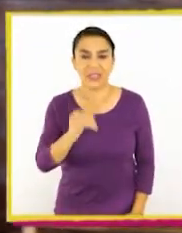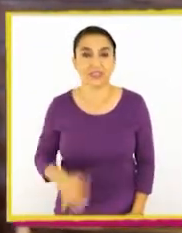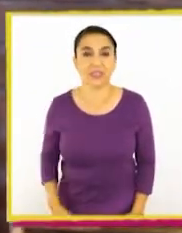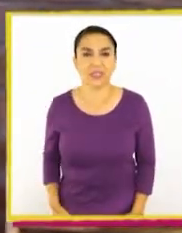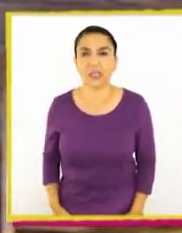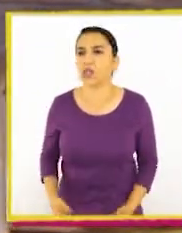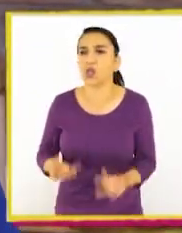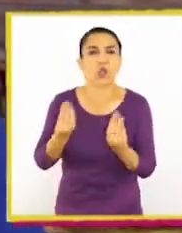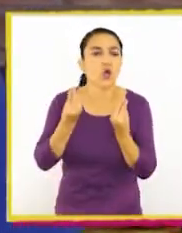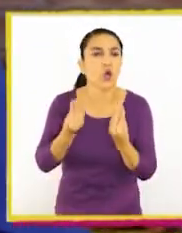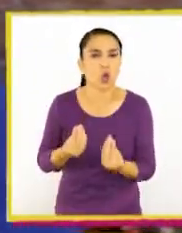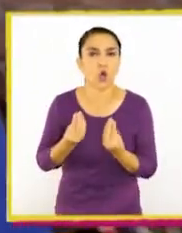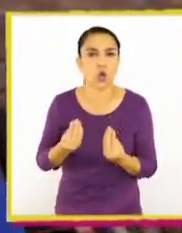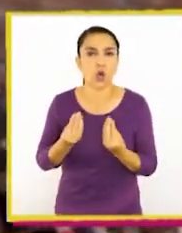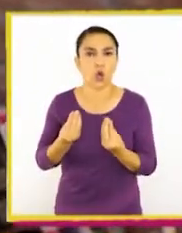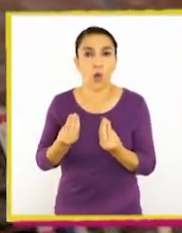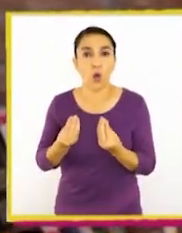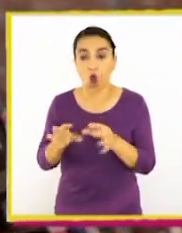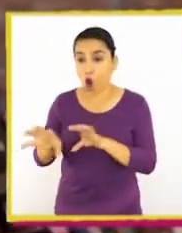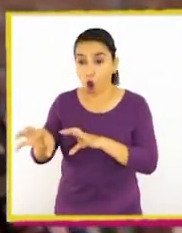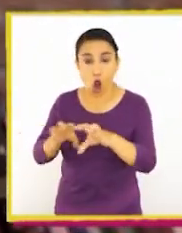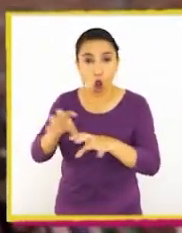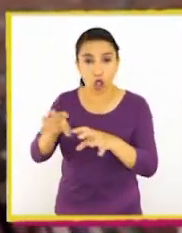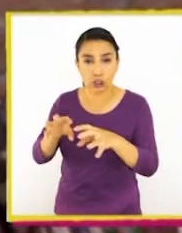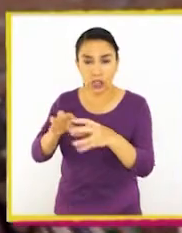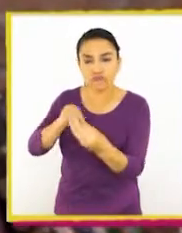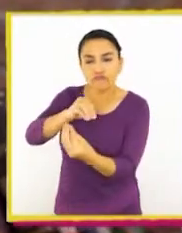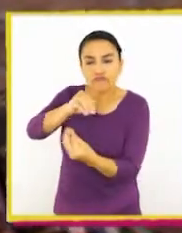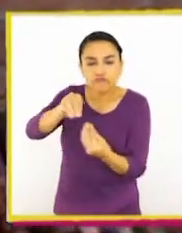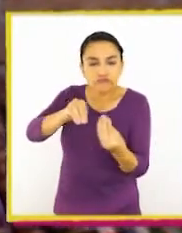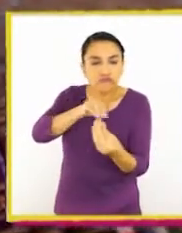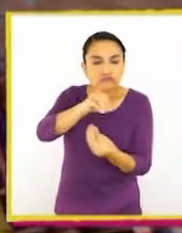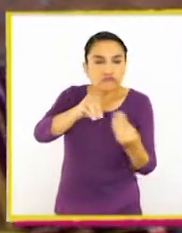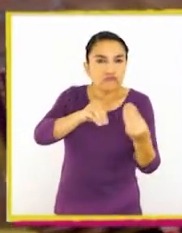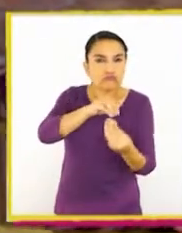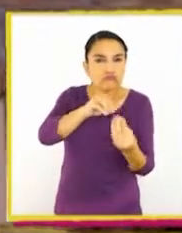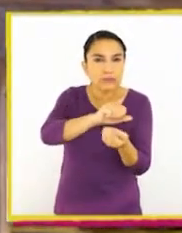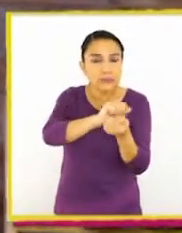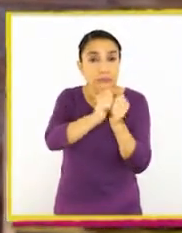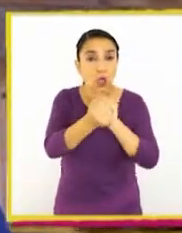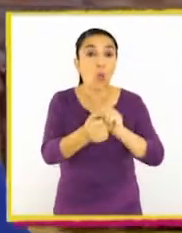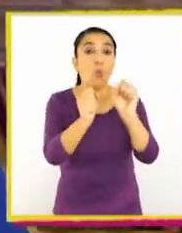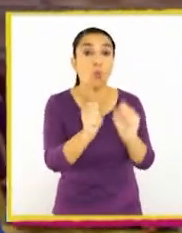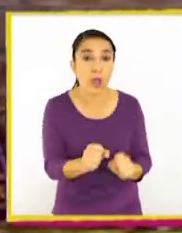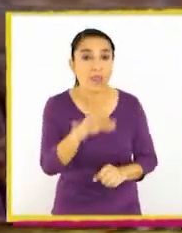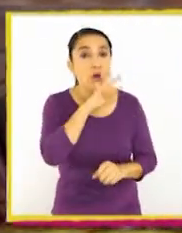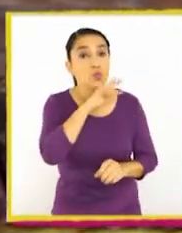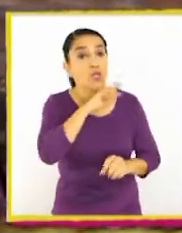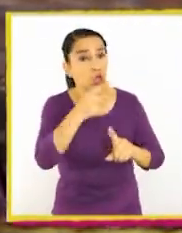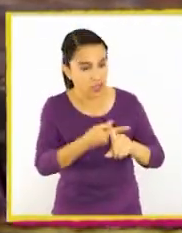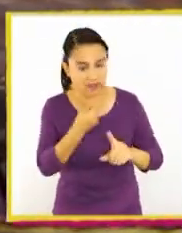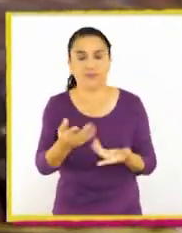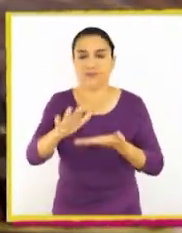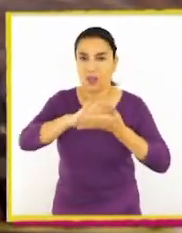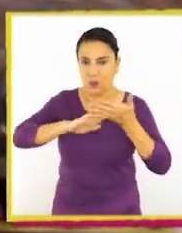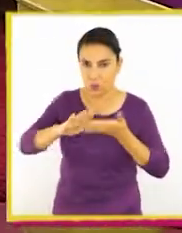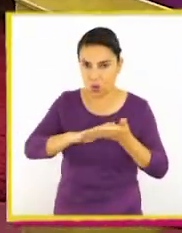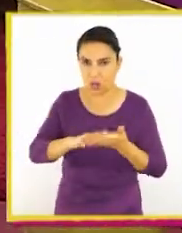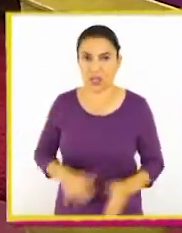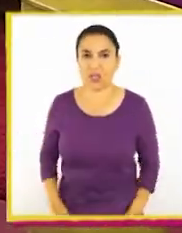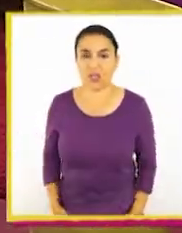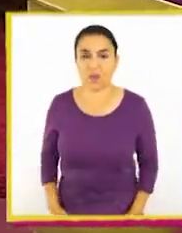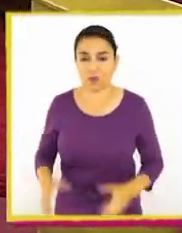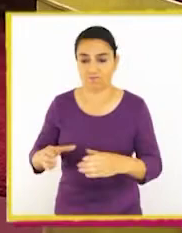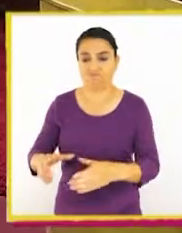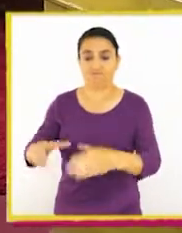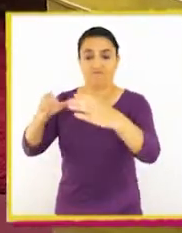¡Exacto! Es la forma en que se procesa un material para que luego pueda volver a ser utilizado. Por ejemplo, en